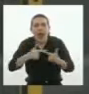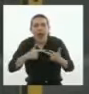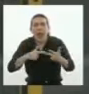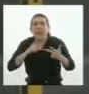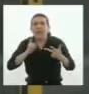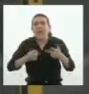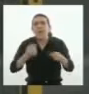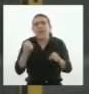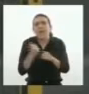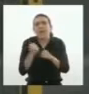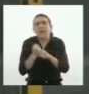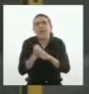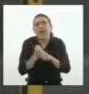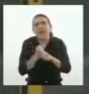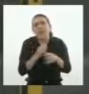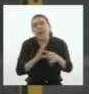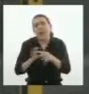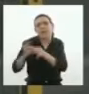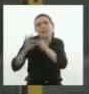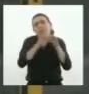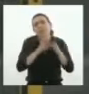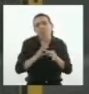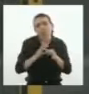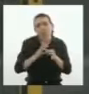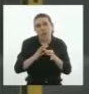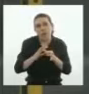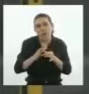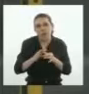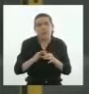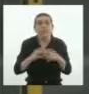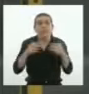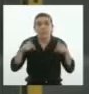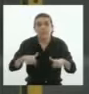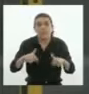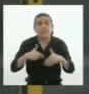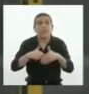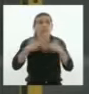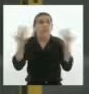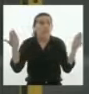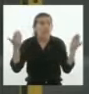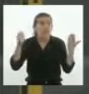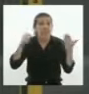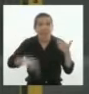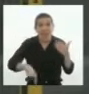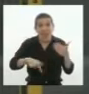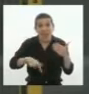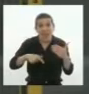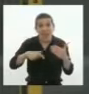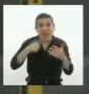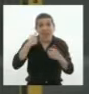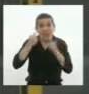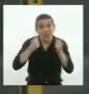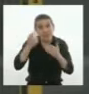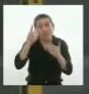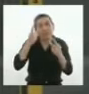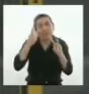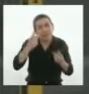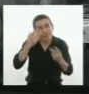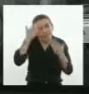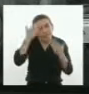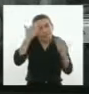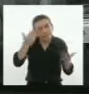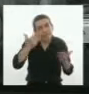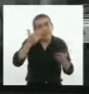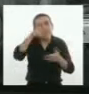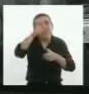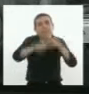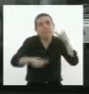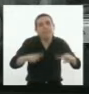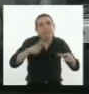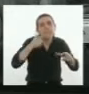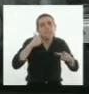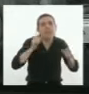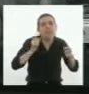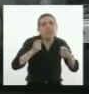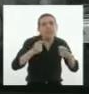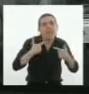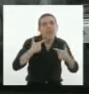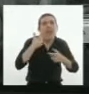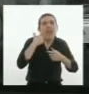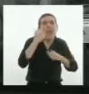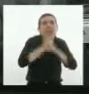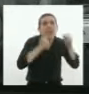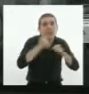verdaderamente federal en su día un reconocimiento a todos los industriales y las industriales que en un momento